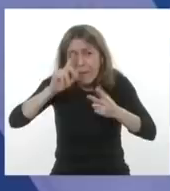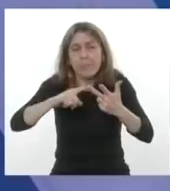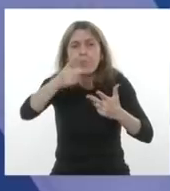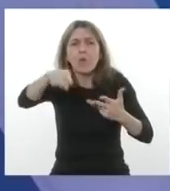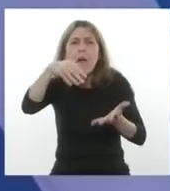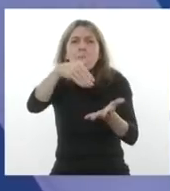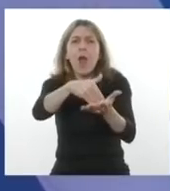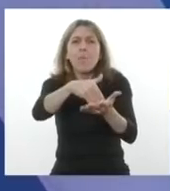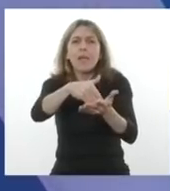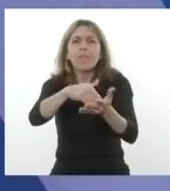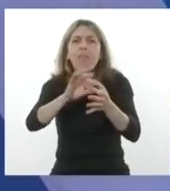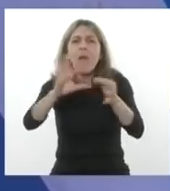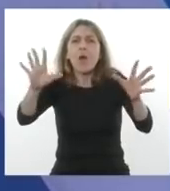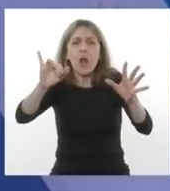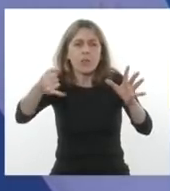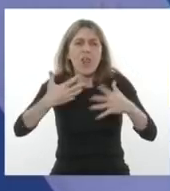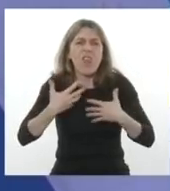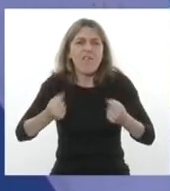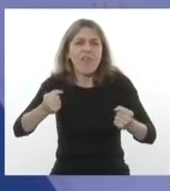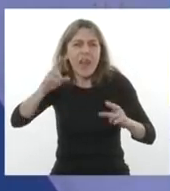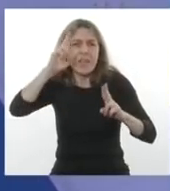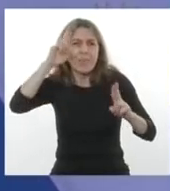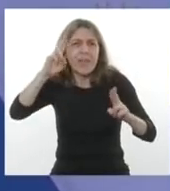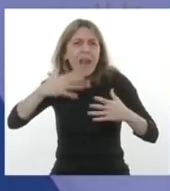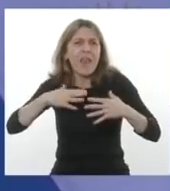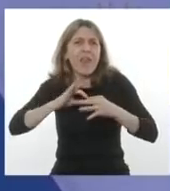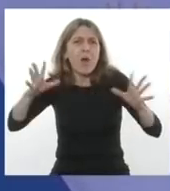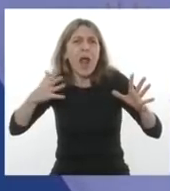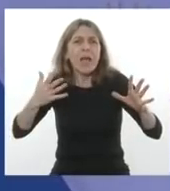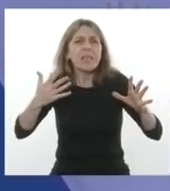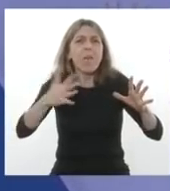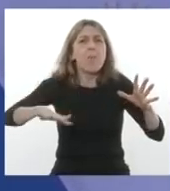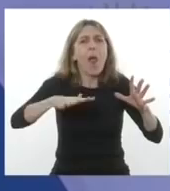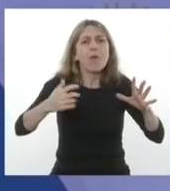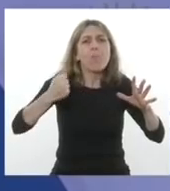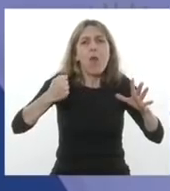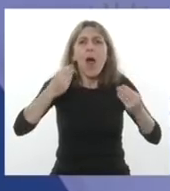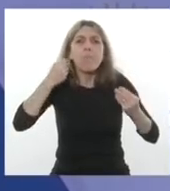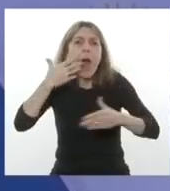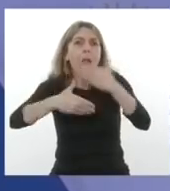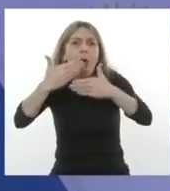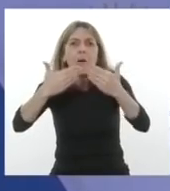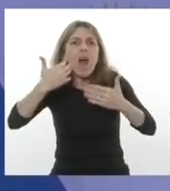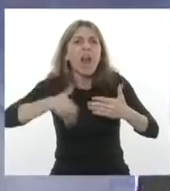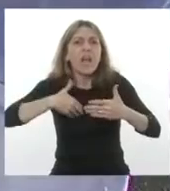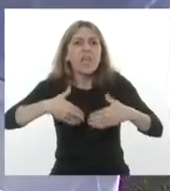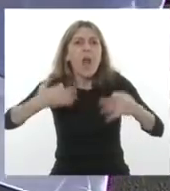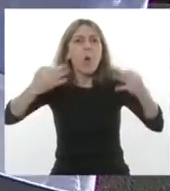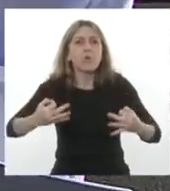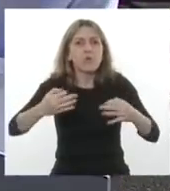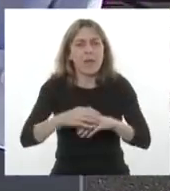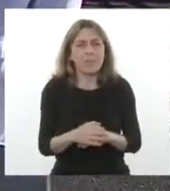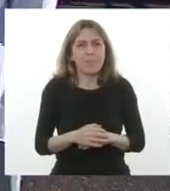Prometen defender la democracia y la soberanía para construir una patria más justa y más solidaria.